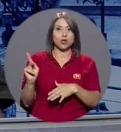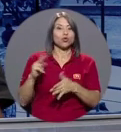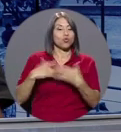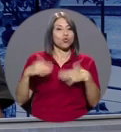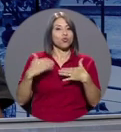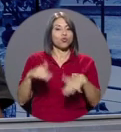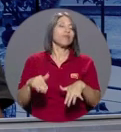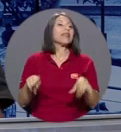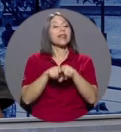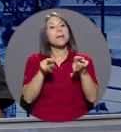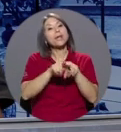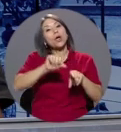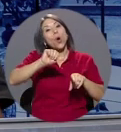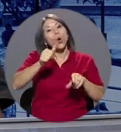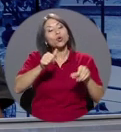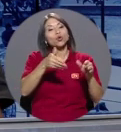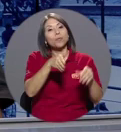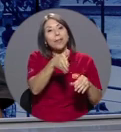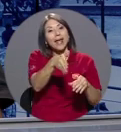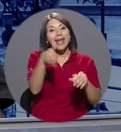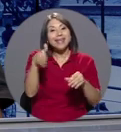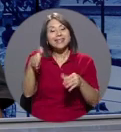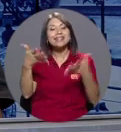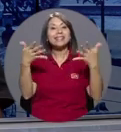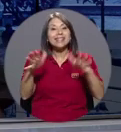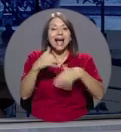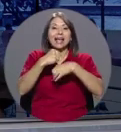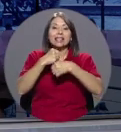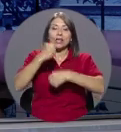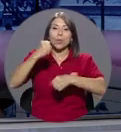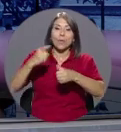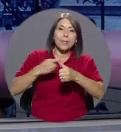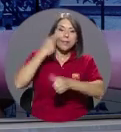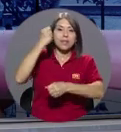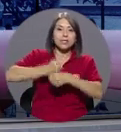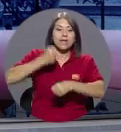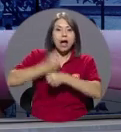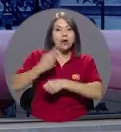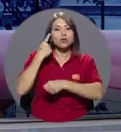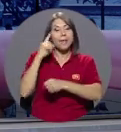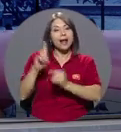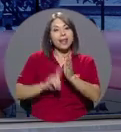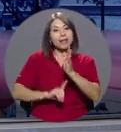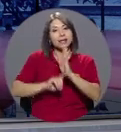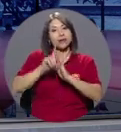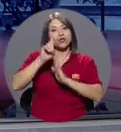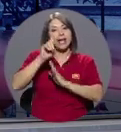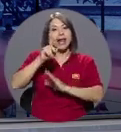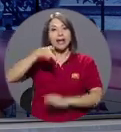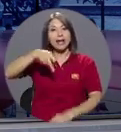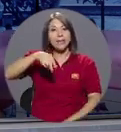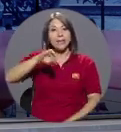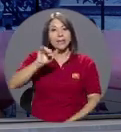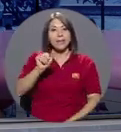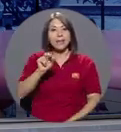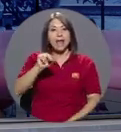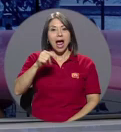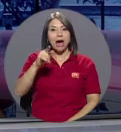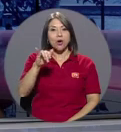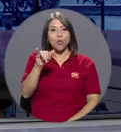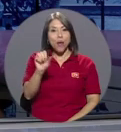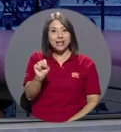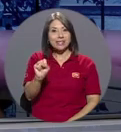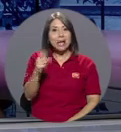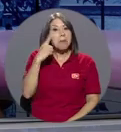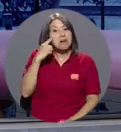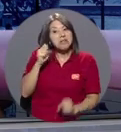otros tipos de grupos, por ejemplo, ya se están haciendo los primeros abordajes para poder desarrollar el tema de las pianguas,